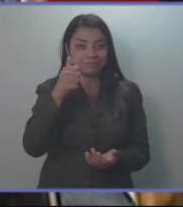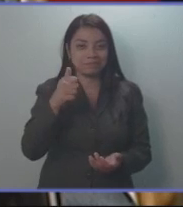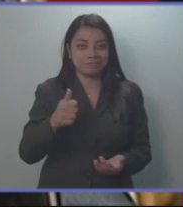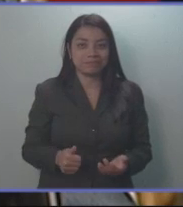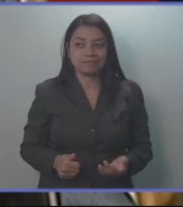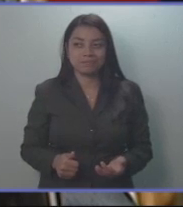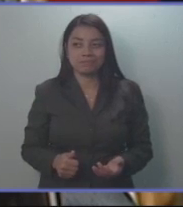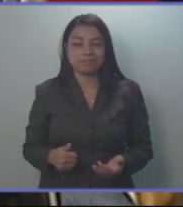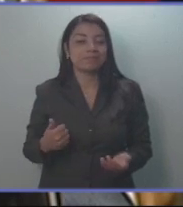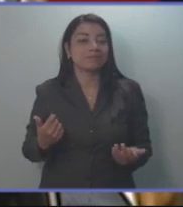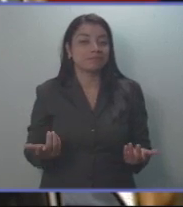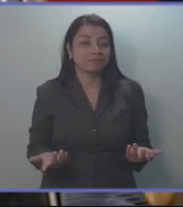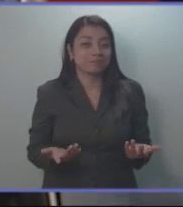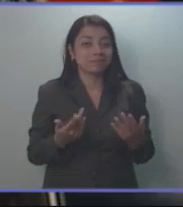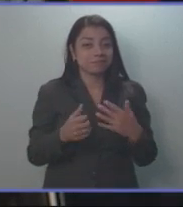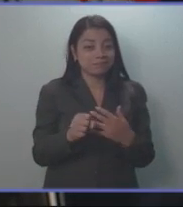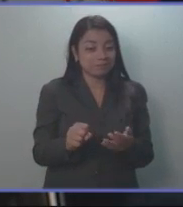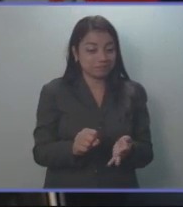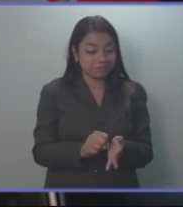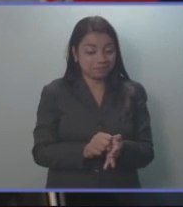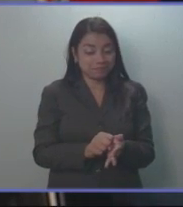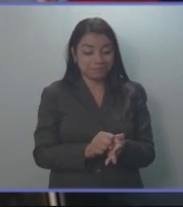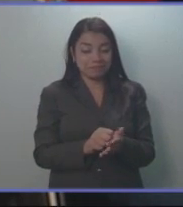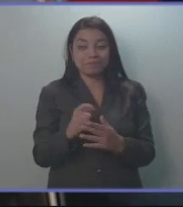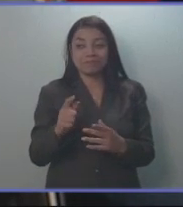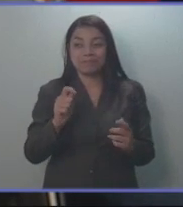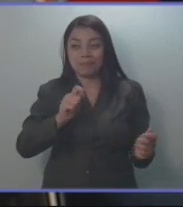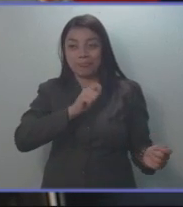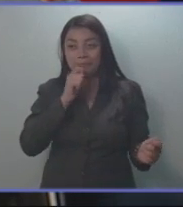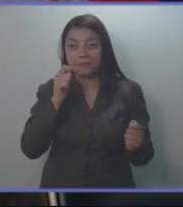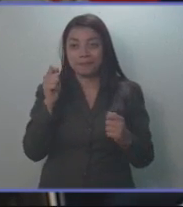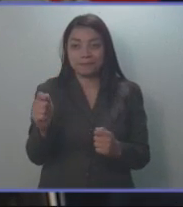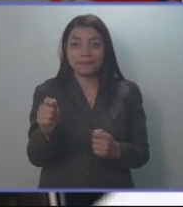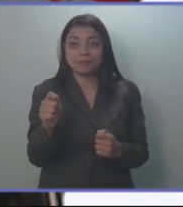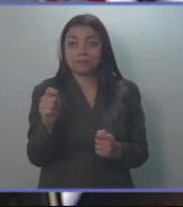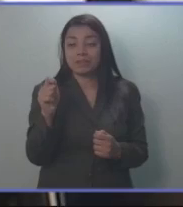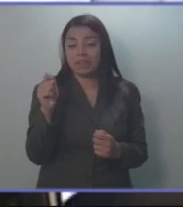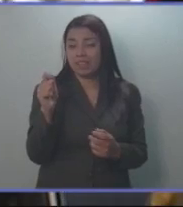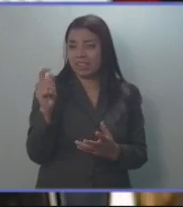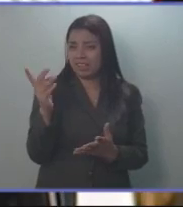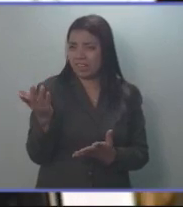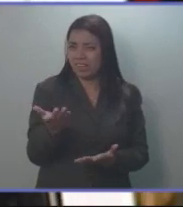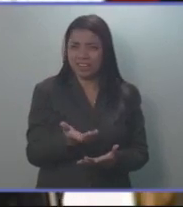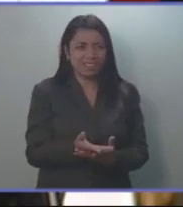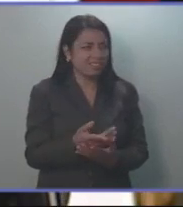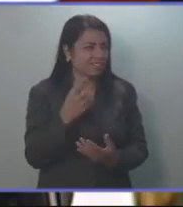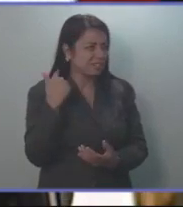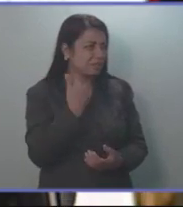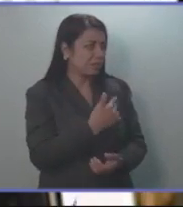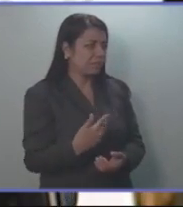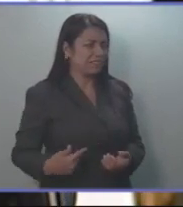recibe en la Asamblea, y hoy está como pieza de correspondencia, el veto del señor presidente,